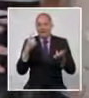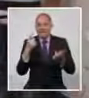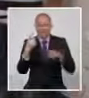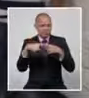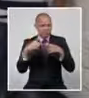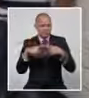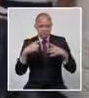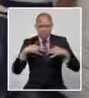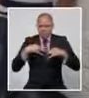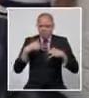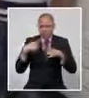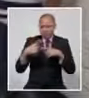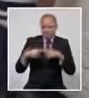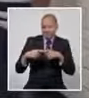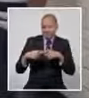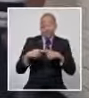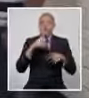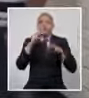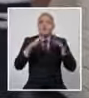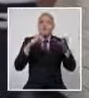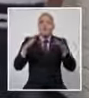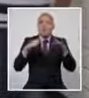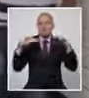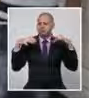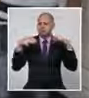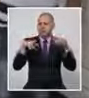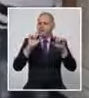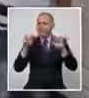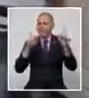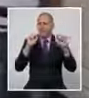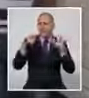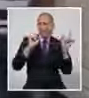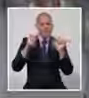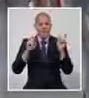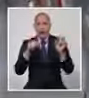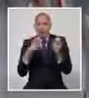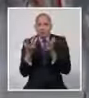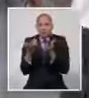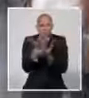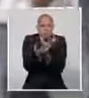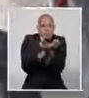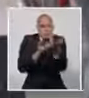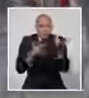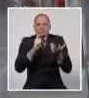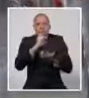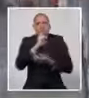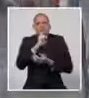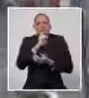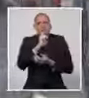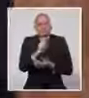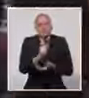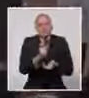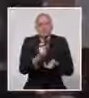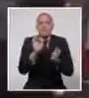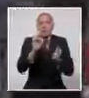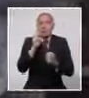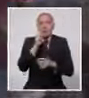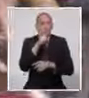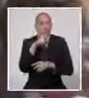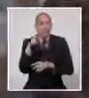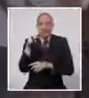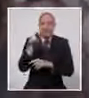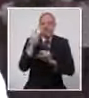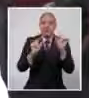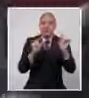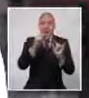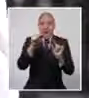Mayor número de personas en espacios reducidos generan mayores riesgos de contagio. En este sitio es muy visible el no respeto a una